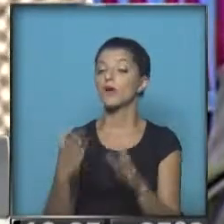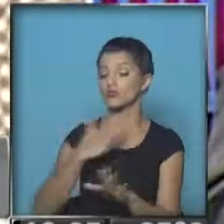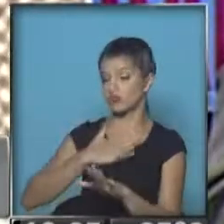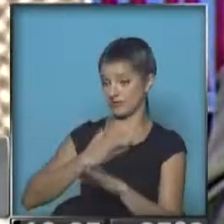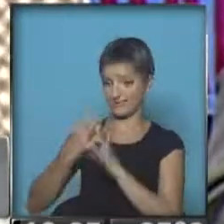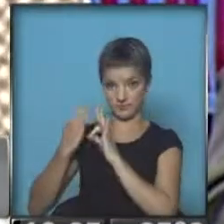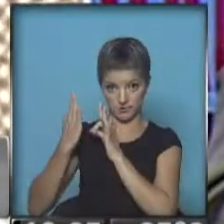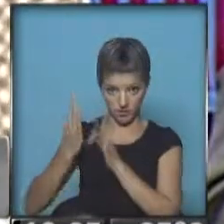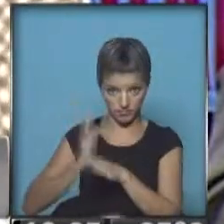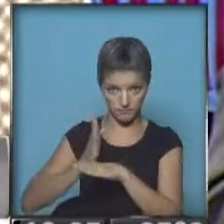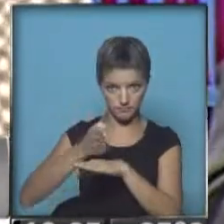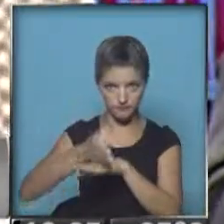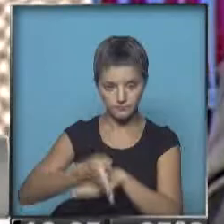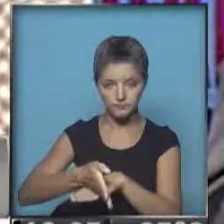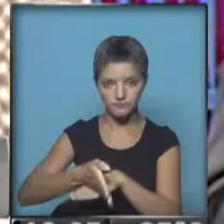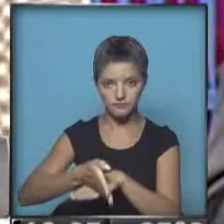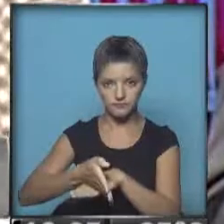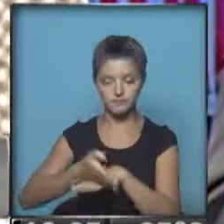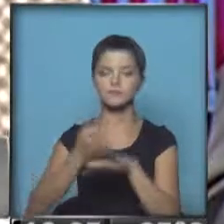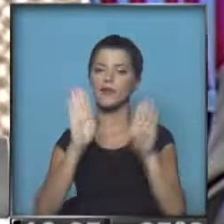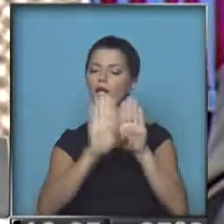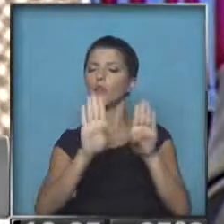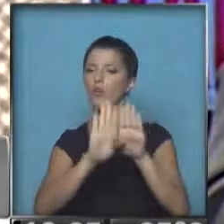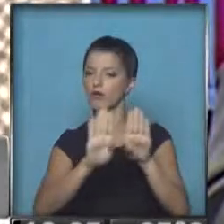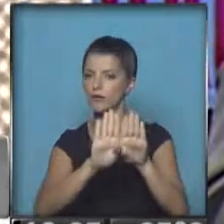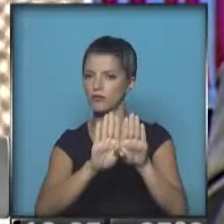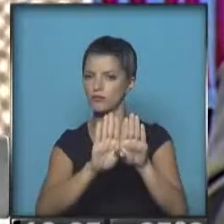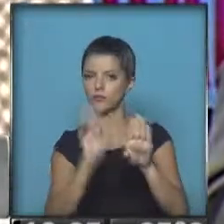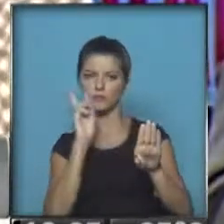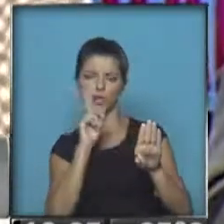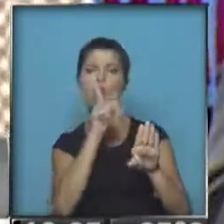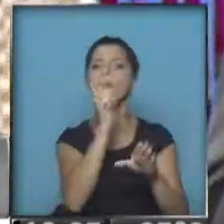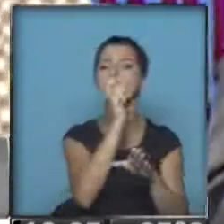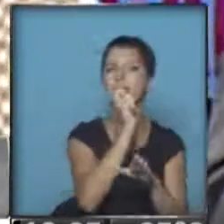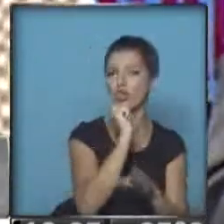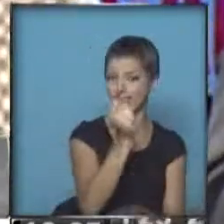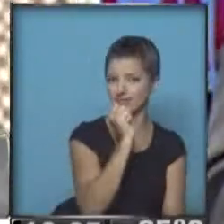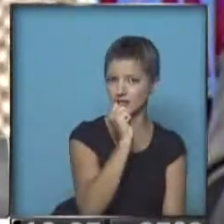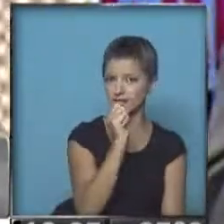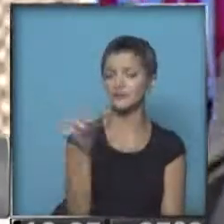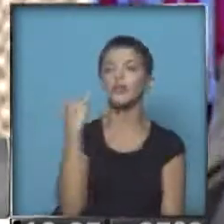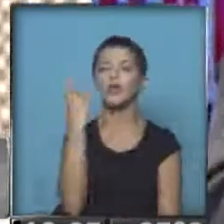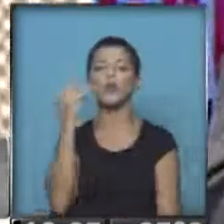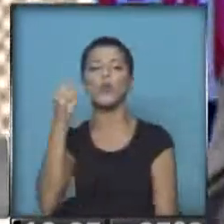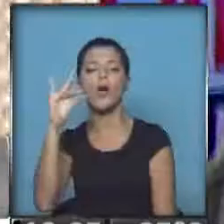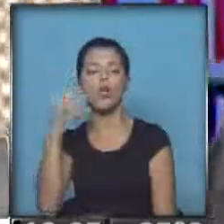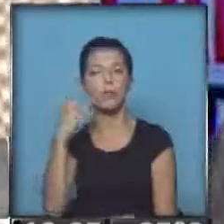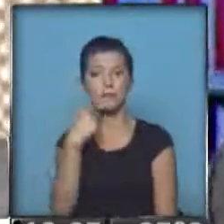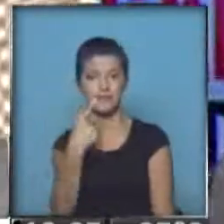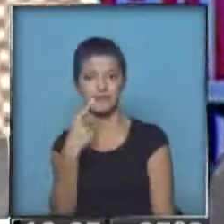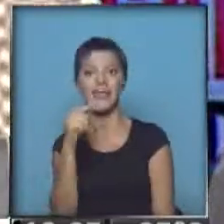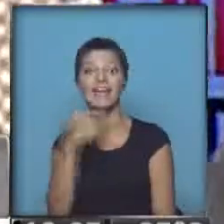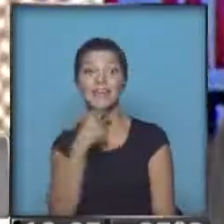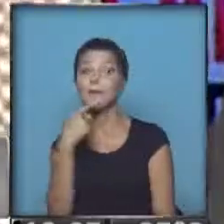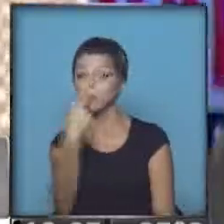Cuando recién ingresaba, en la puerta había unos periodistas y creo que Guado me dice... Te quieren hacer